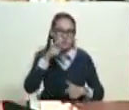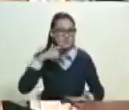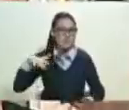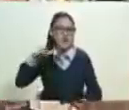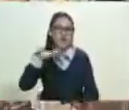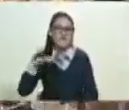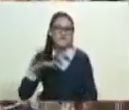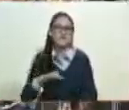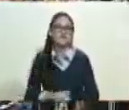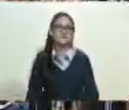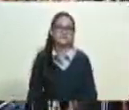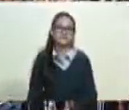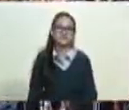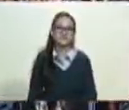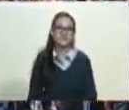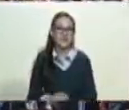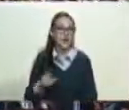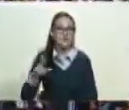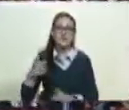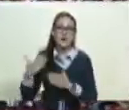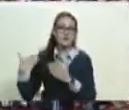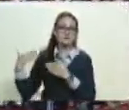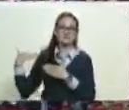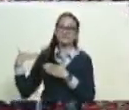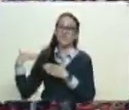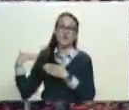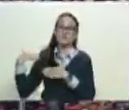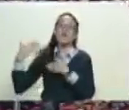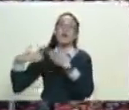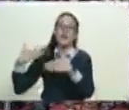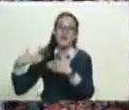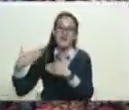De eso se trata, jamás de retroceder.